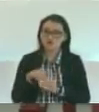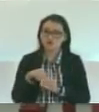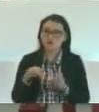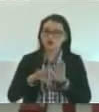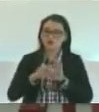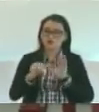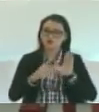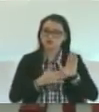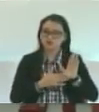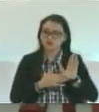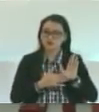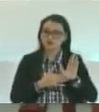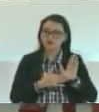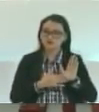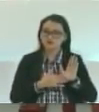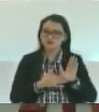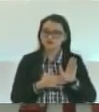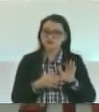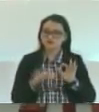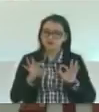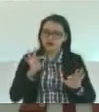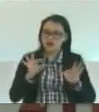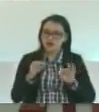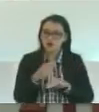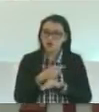constitucional que nos llevó a elegir gobernadores,